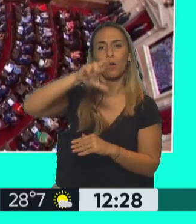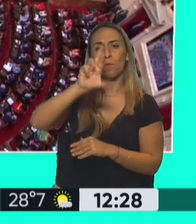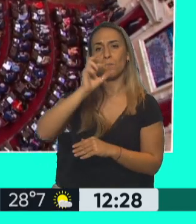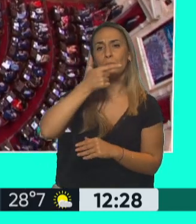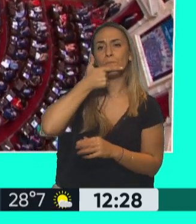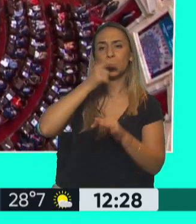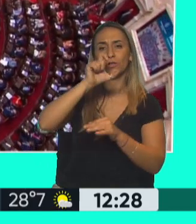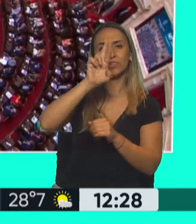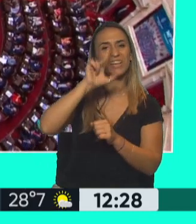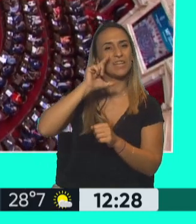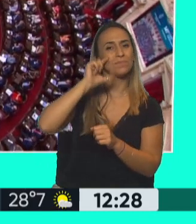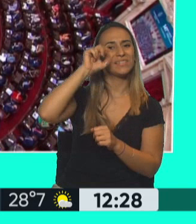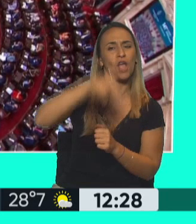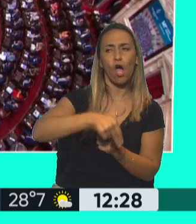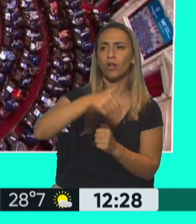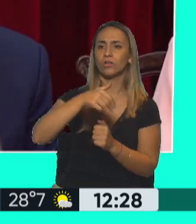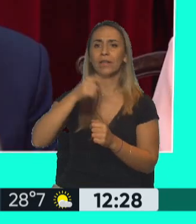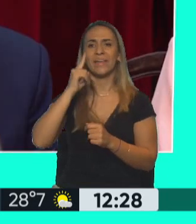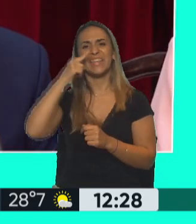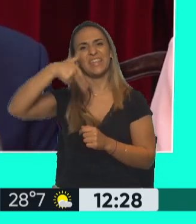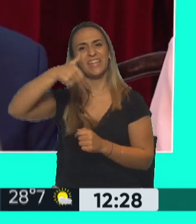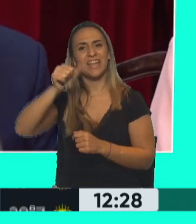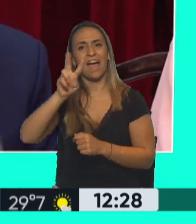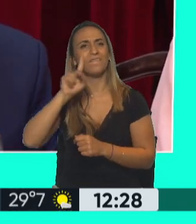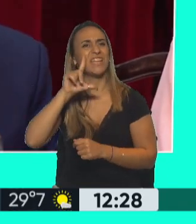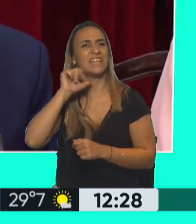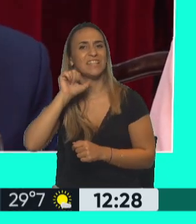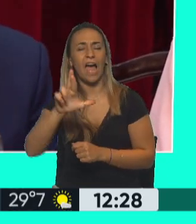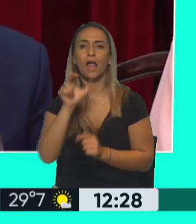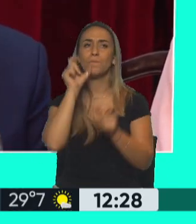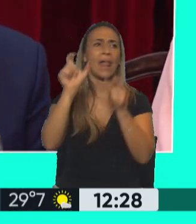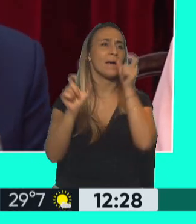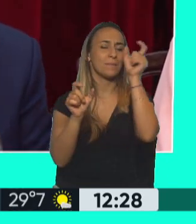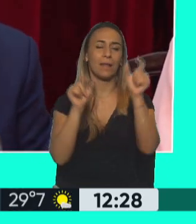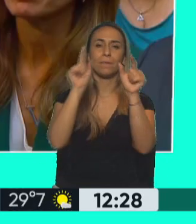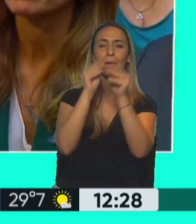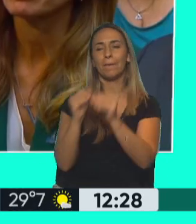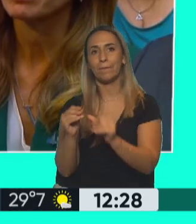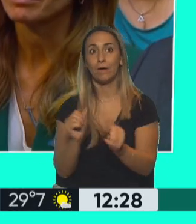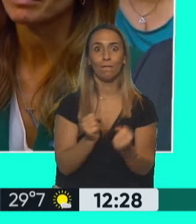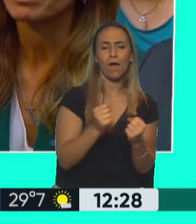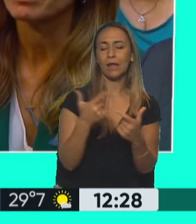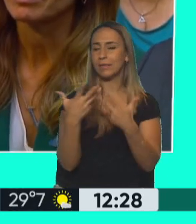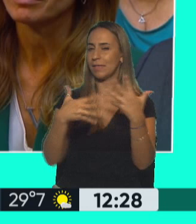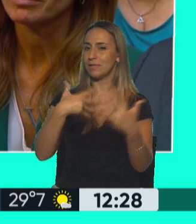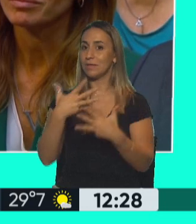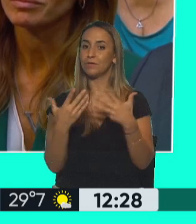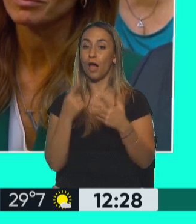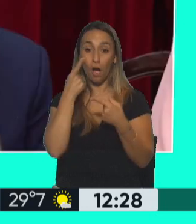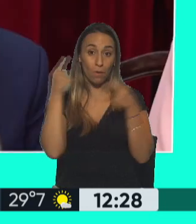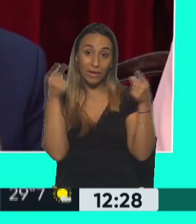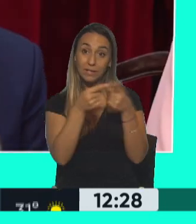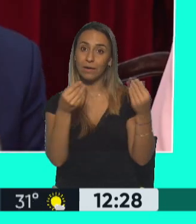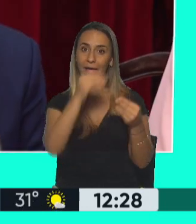sociedad tiene claro que Cristina tiene hoy un fallo sobre sí que está tendiendo a sacarla del juego político. Eso me parece.